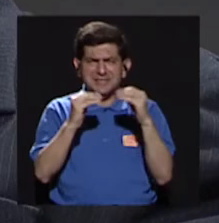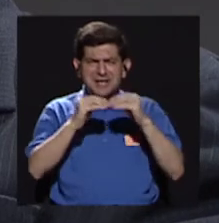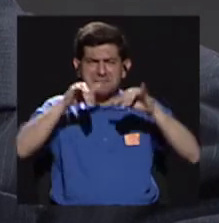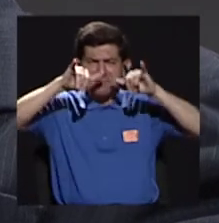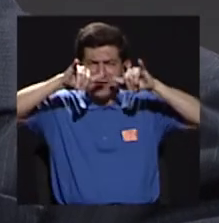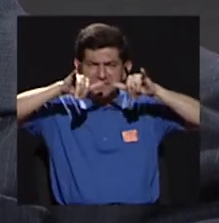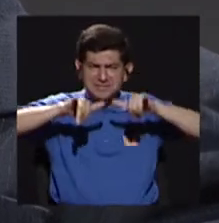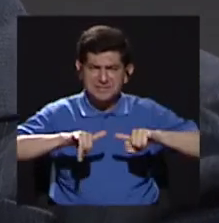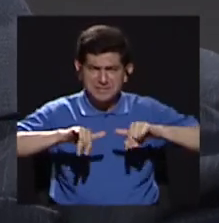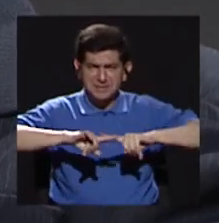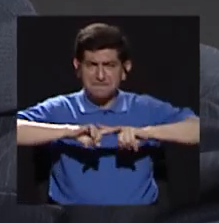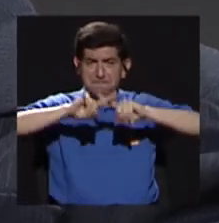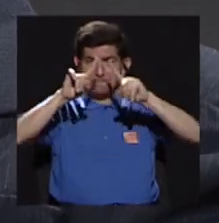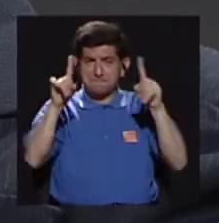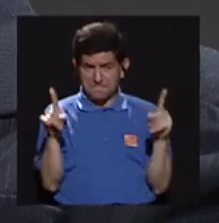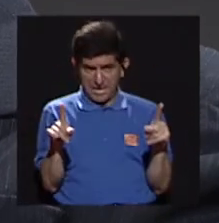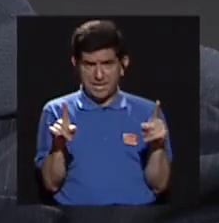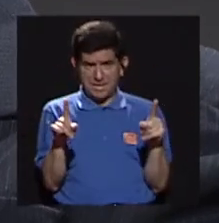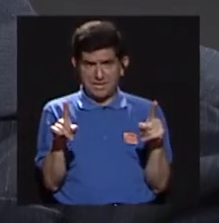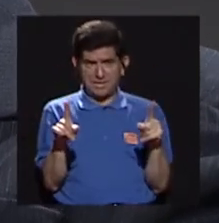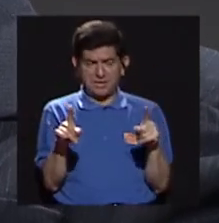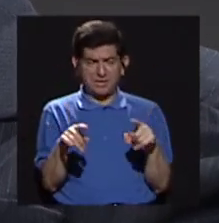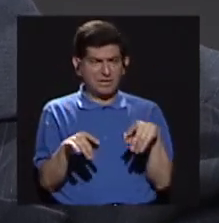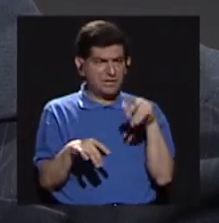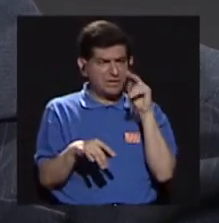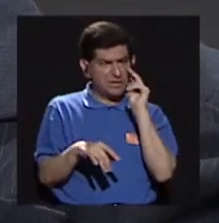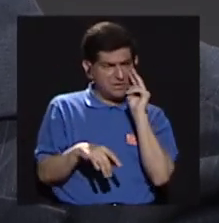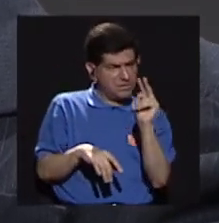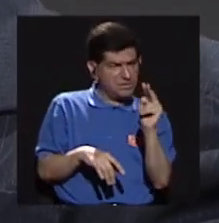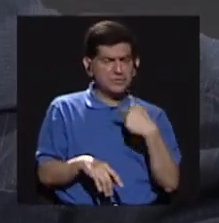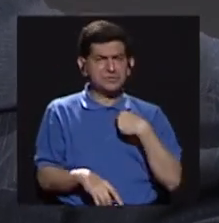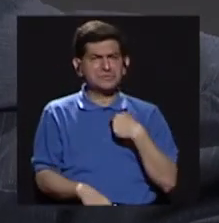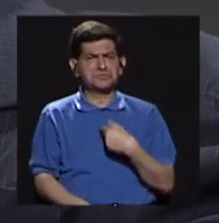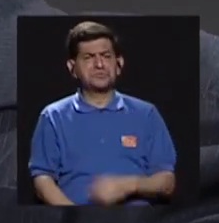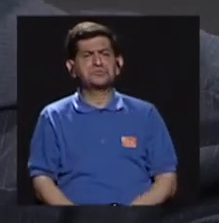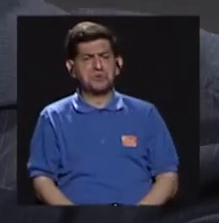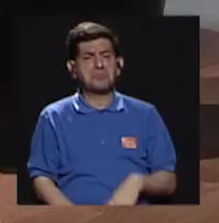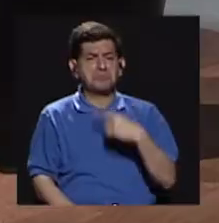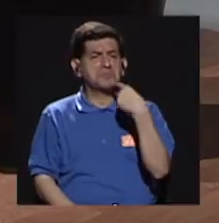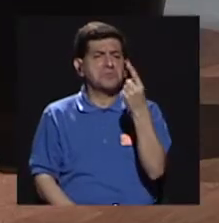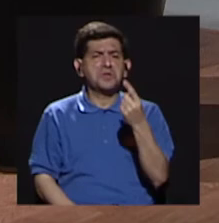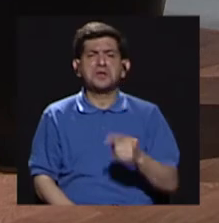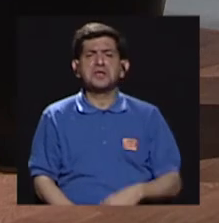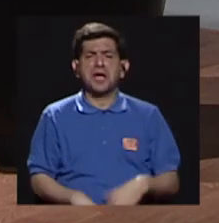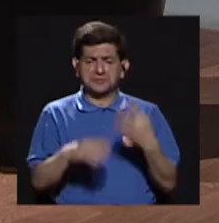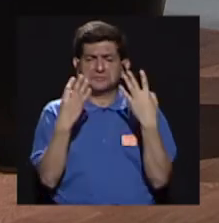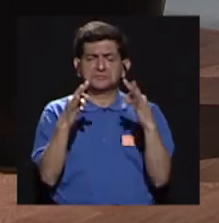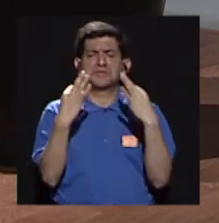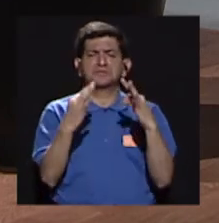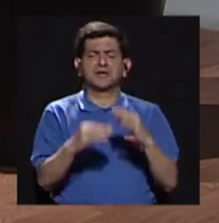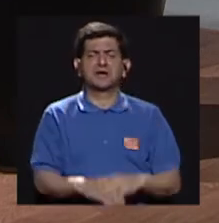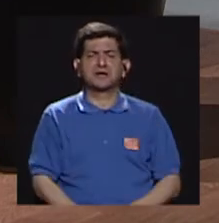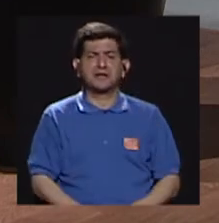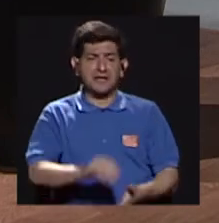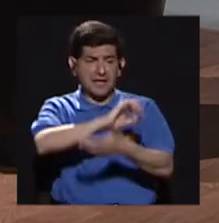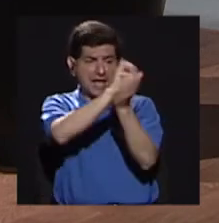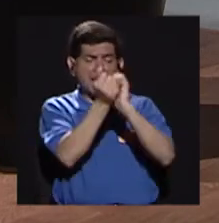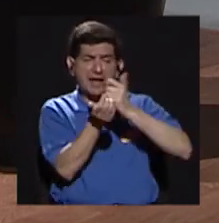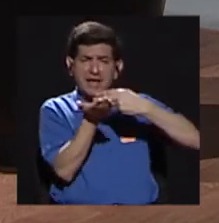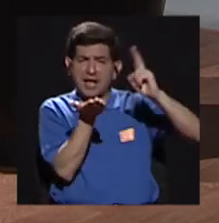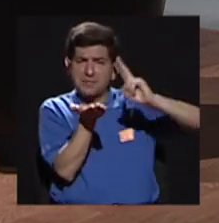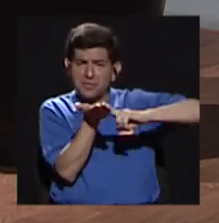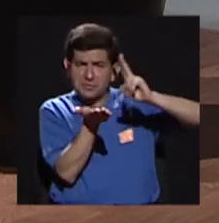campo pero obsérvese yo me atrevería a apostar que en el campo de la reforma fiscal